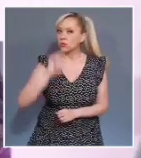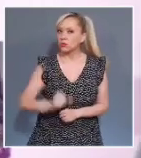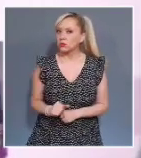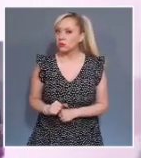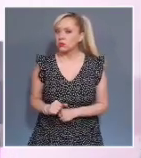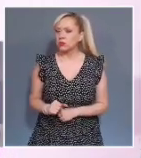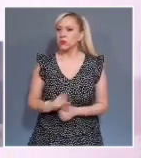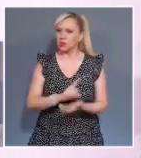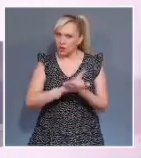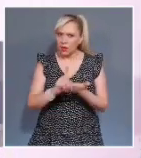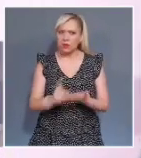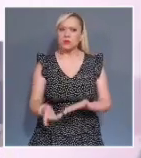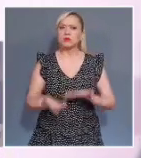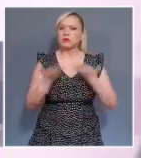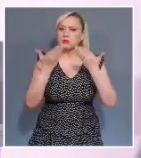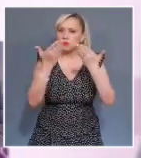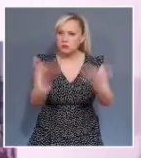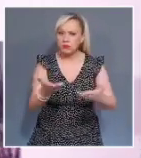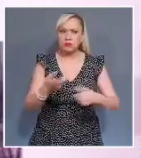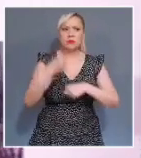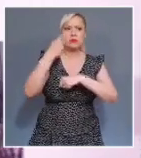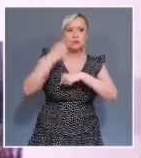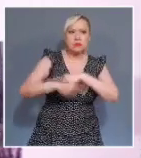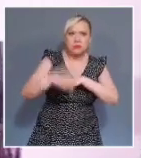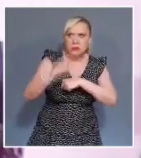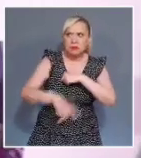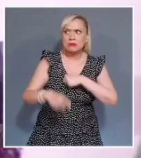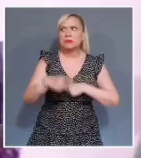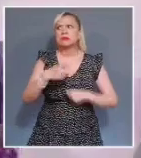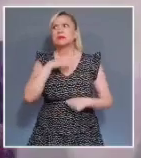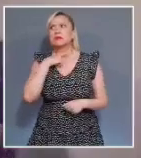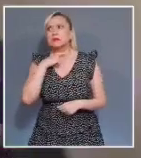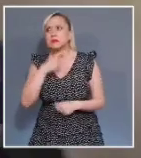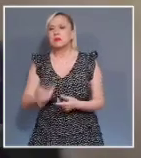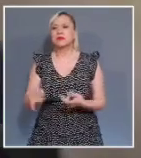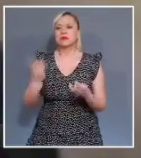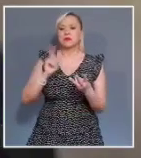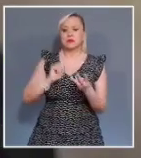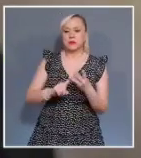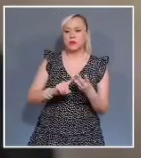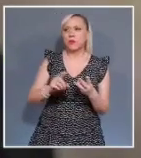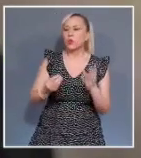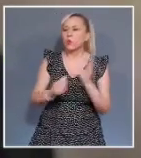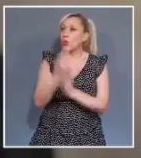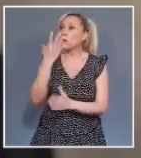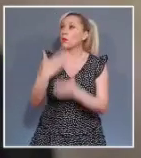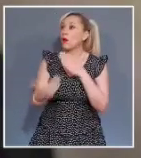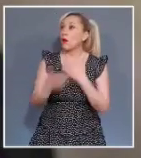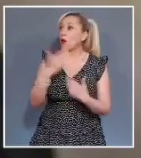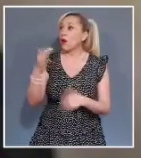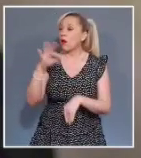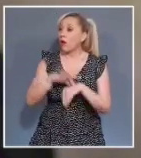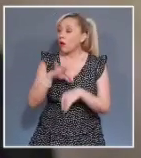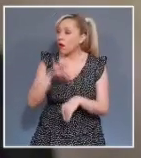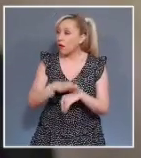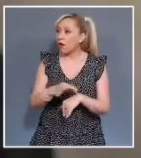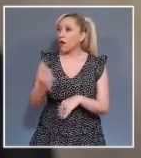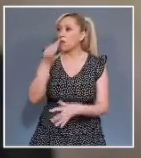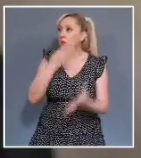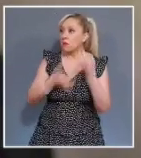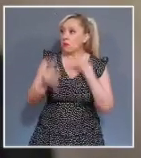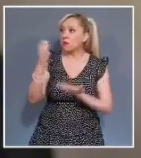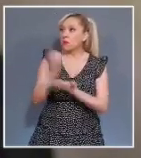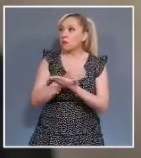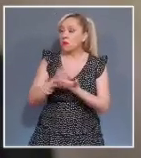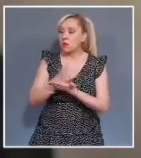la innovación médica, así como la formulación de una perspectiva regional de cooperación y sobre